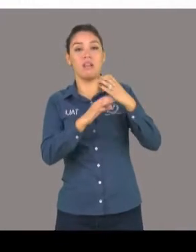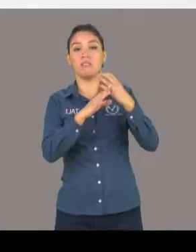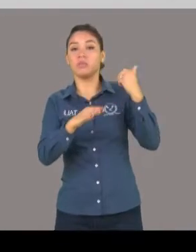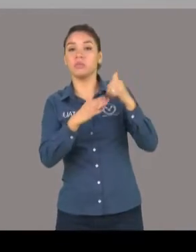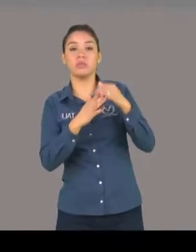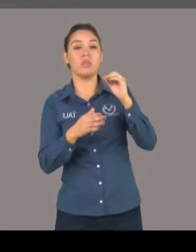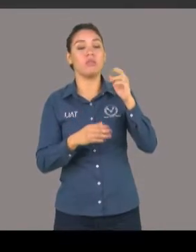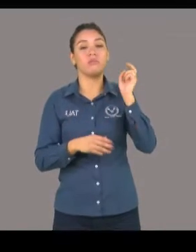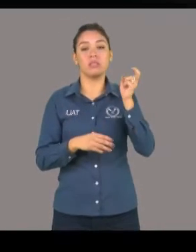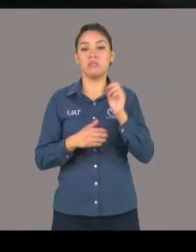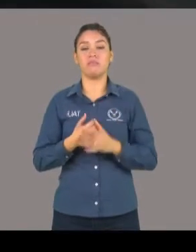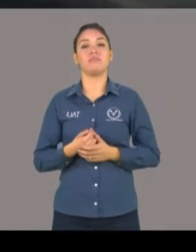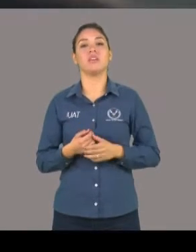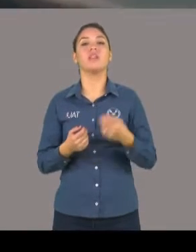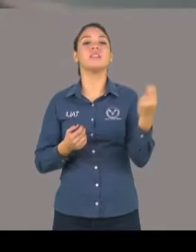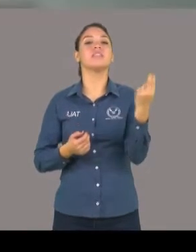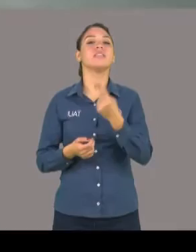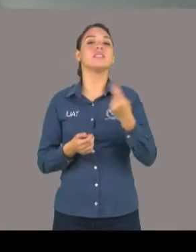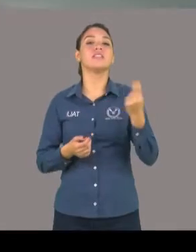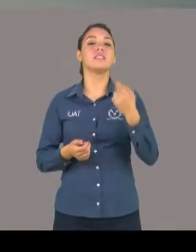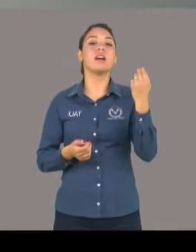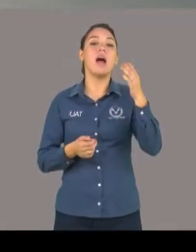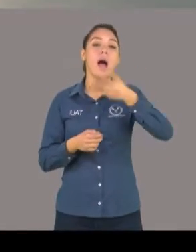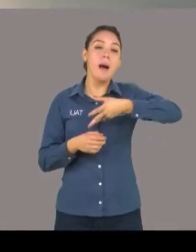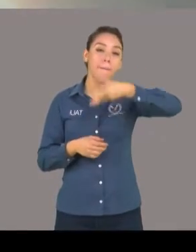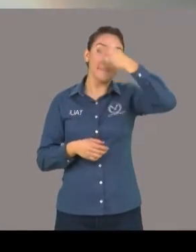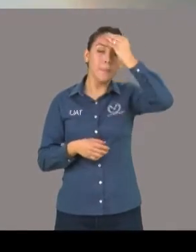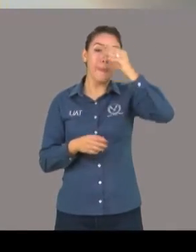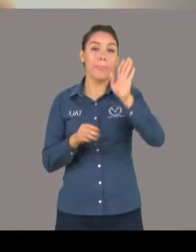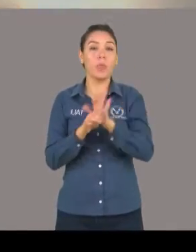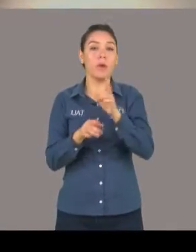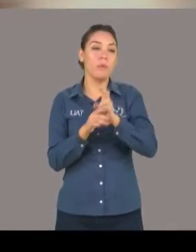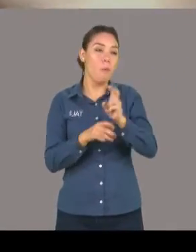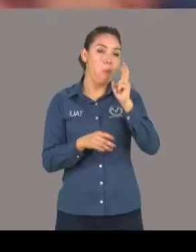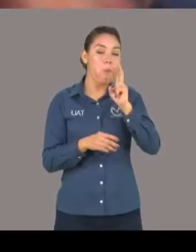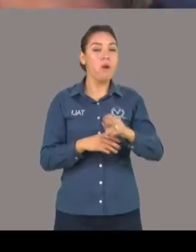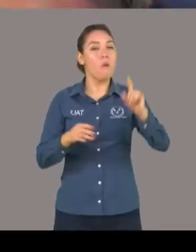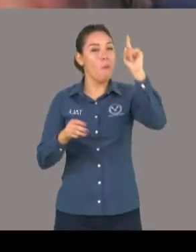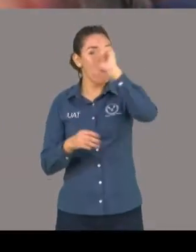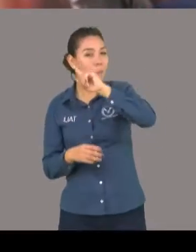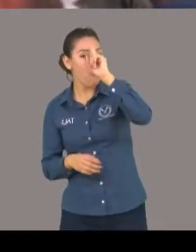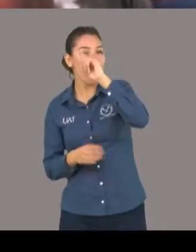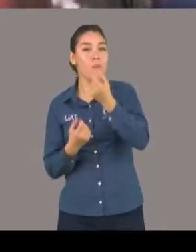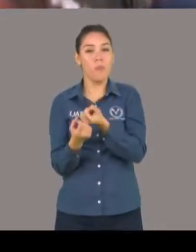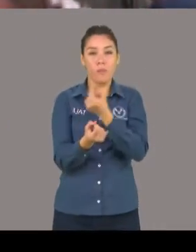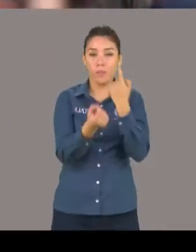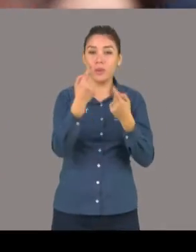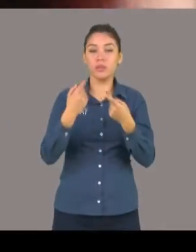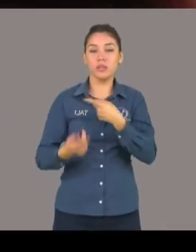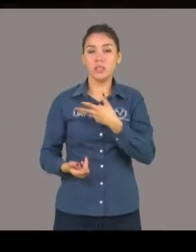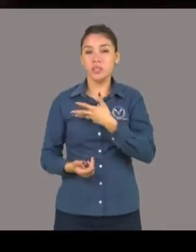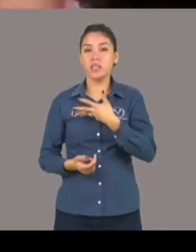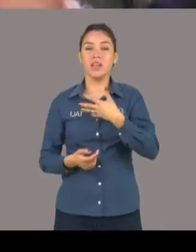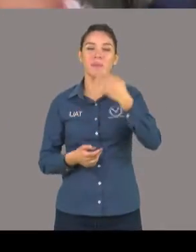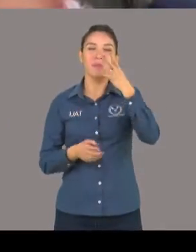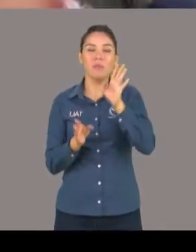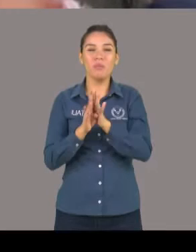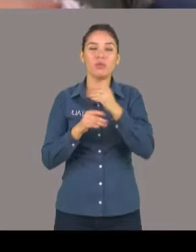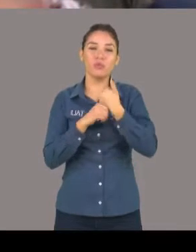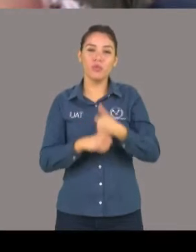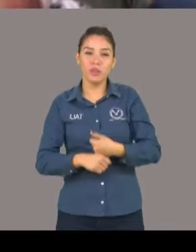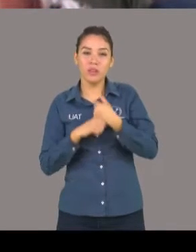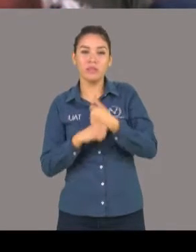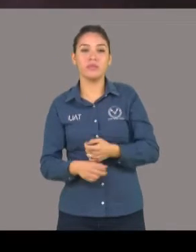transporte público. Lo que necesitamos es aprender a reconocerla y empoderar a quienes sufren esta experiencia